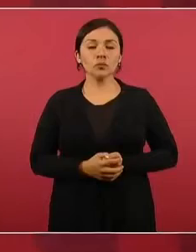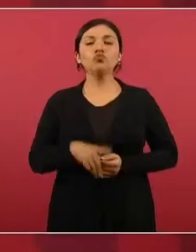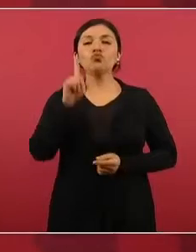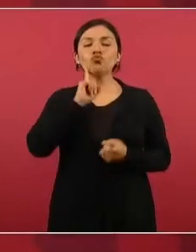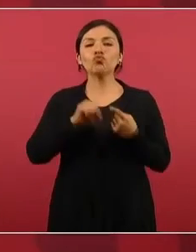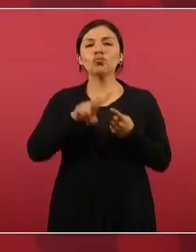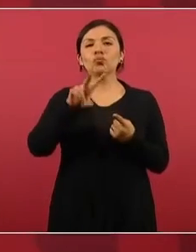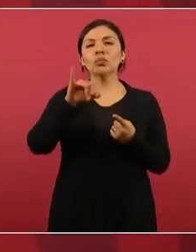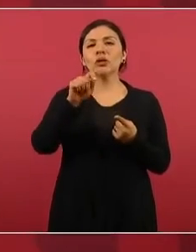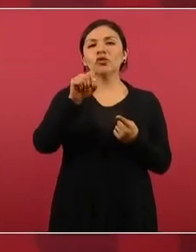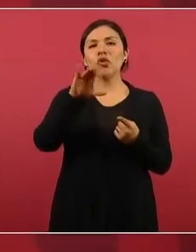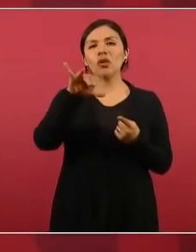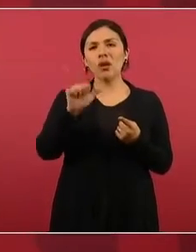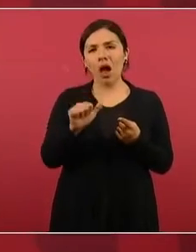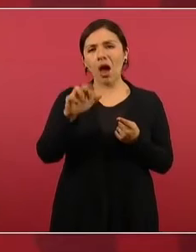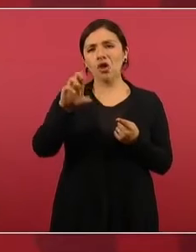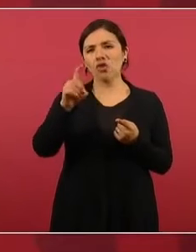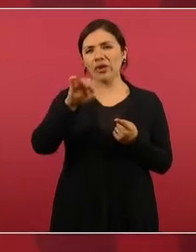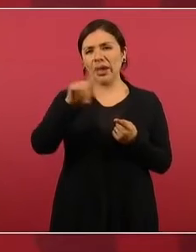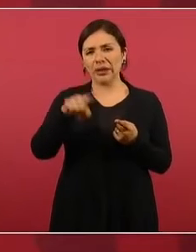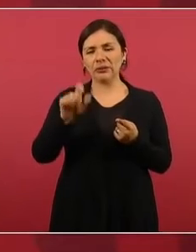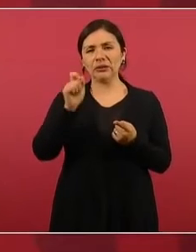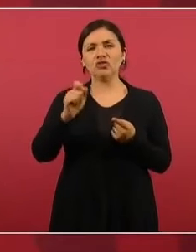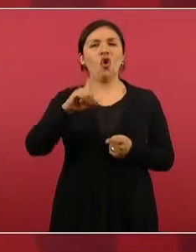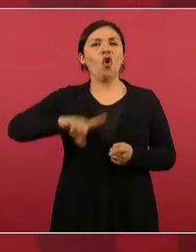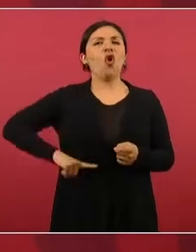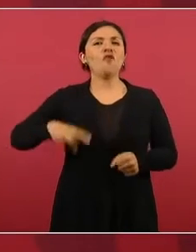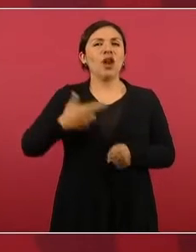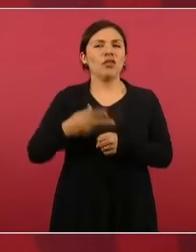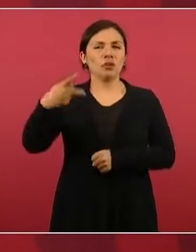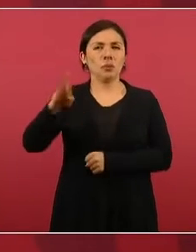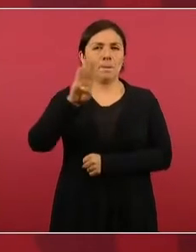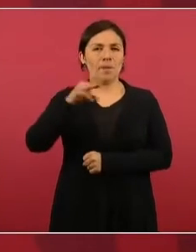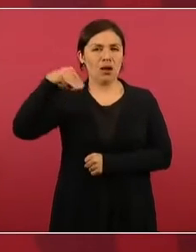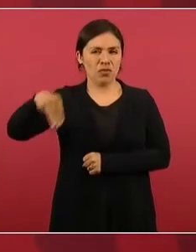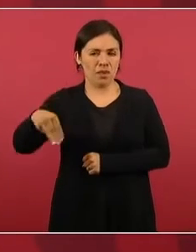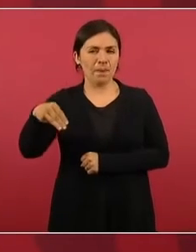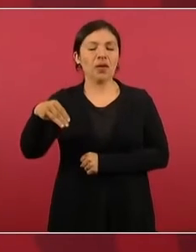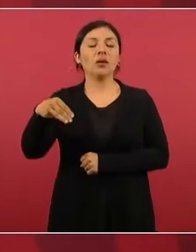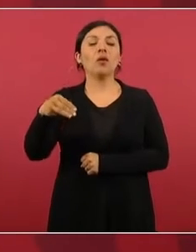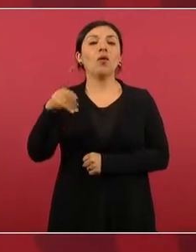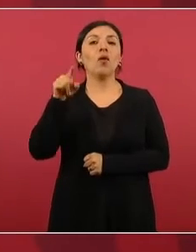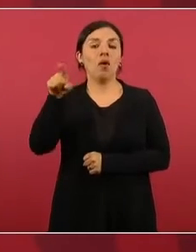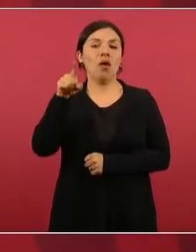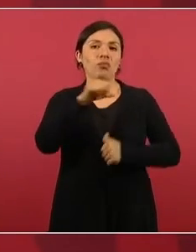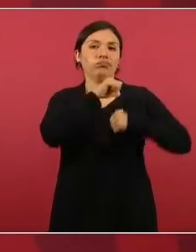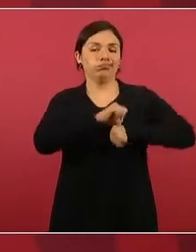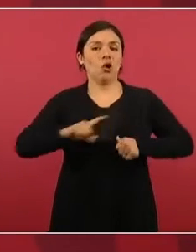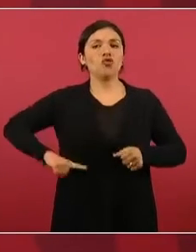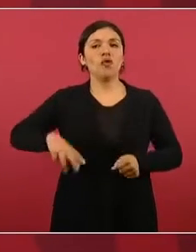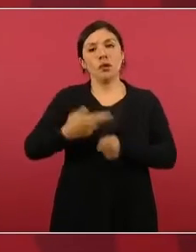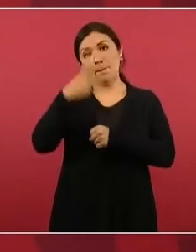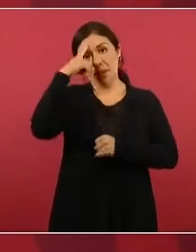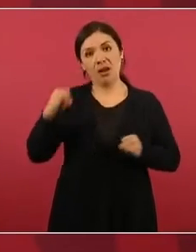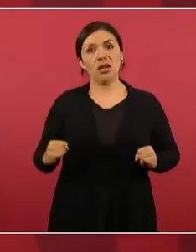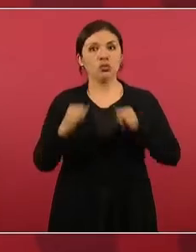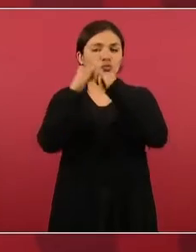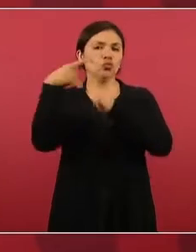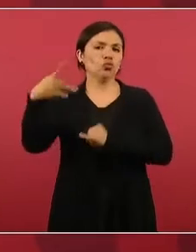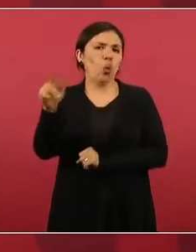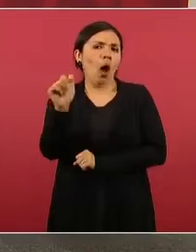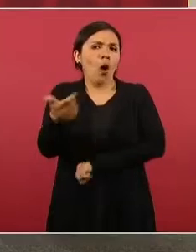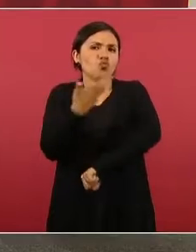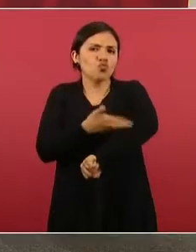Victoria Rodríguez es la gobernadora del Banco de México, es la gobernadora de una institución